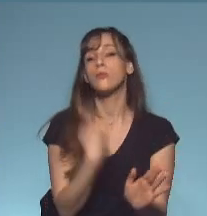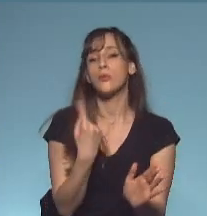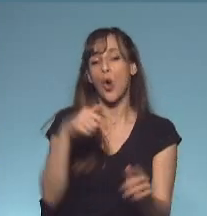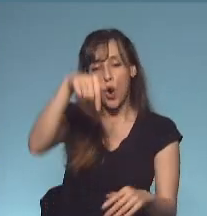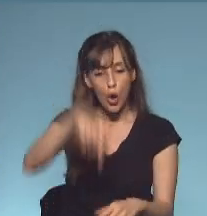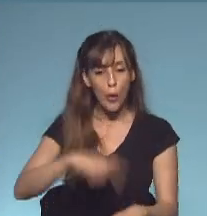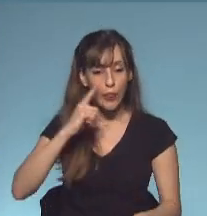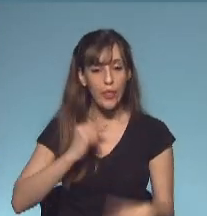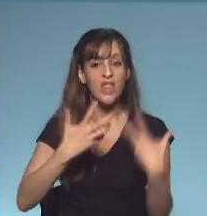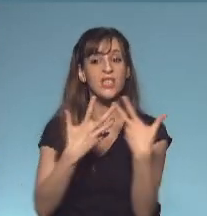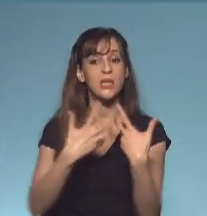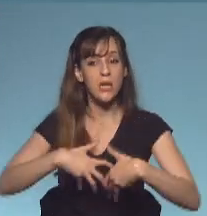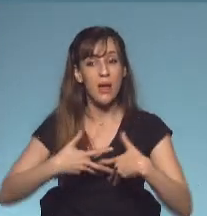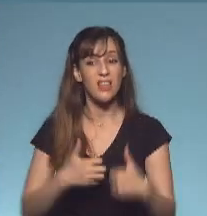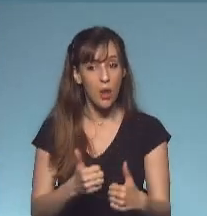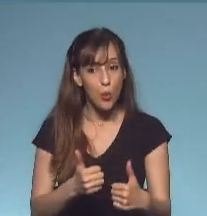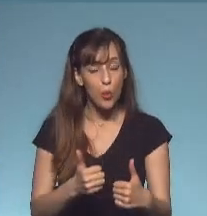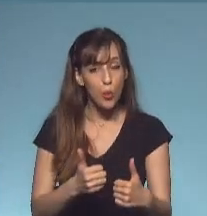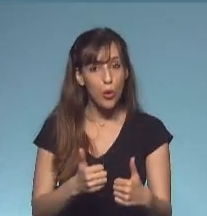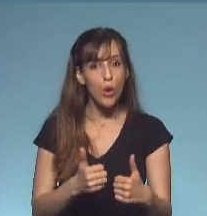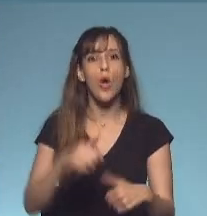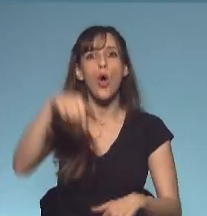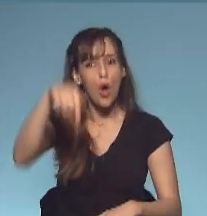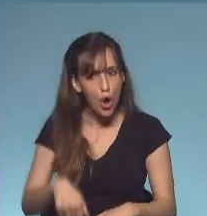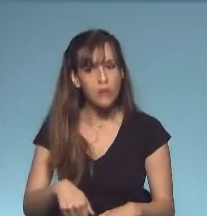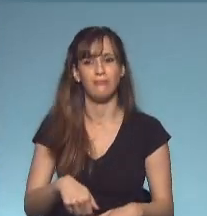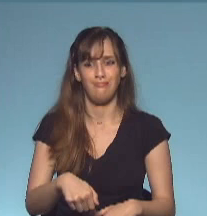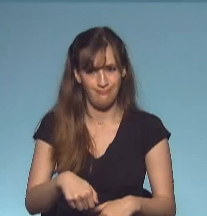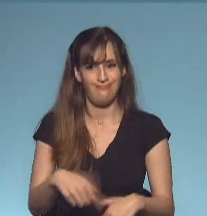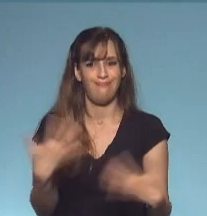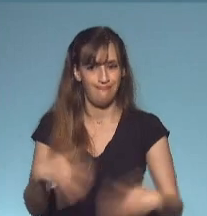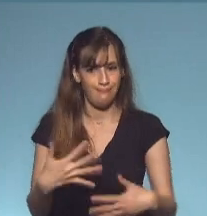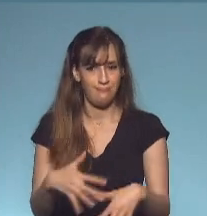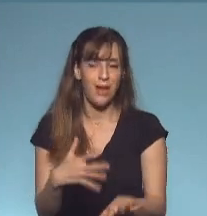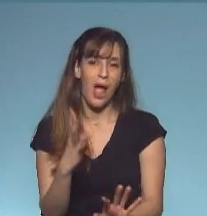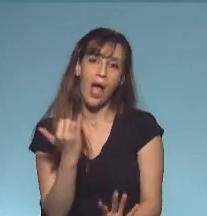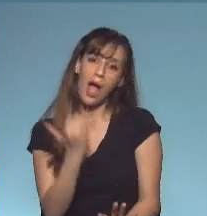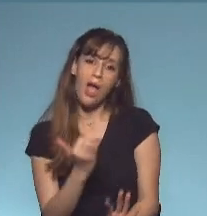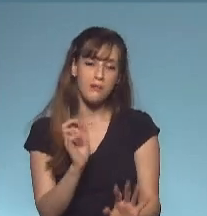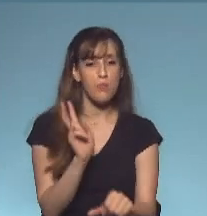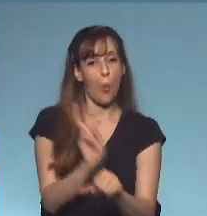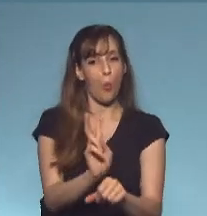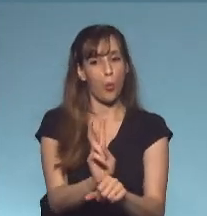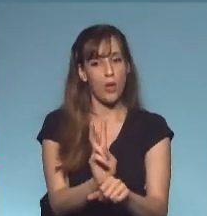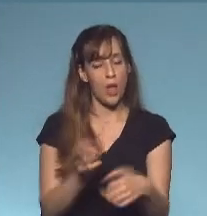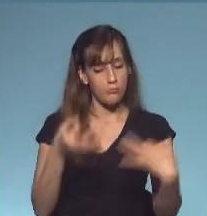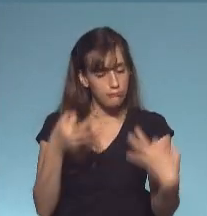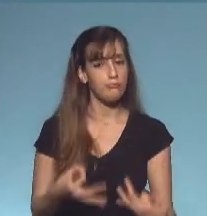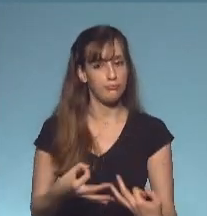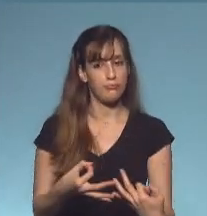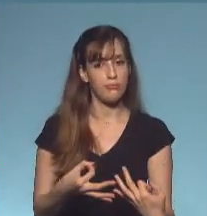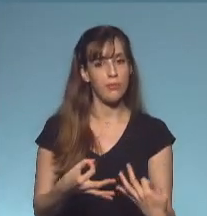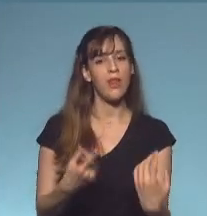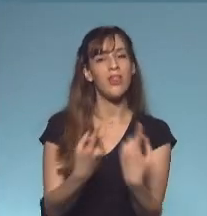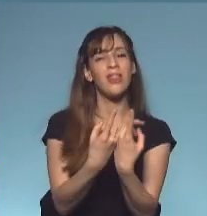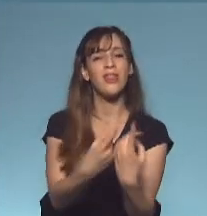hoy enfrenta esta nueva ola con un grado de protección absolutamente distinto del